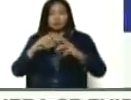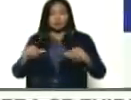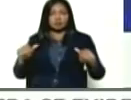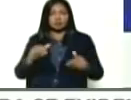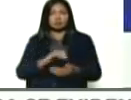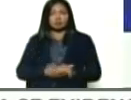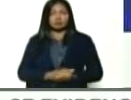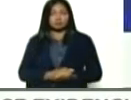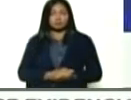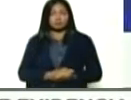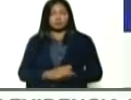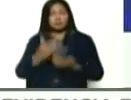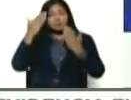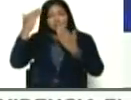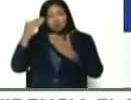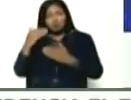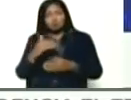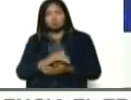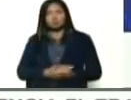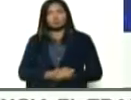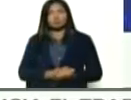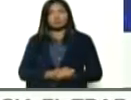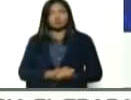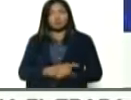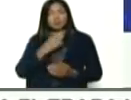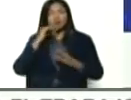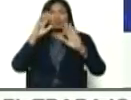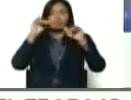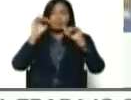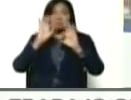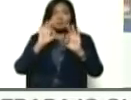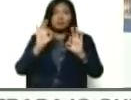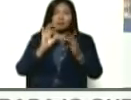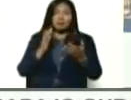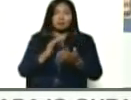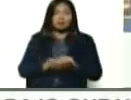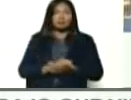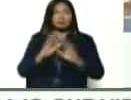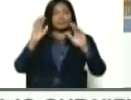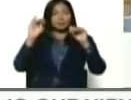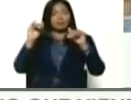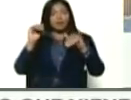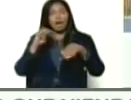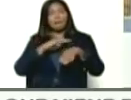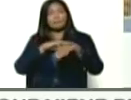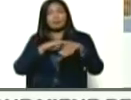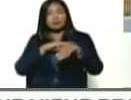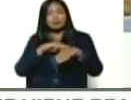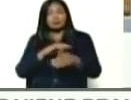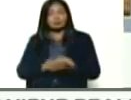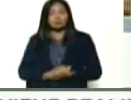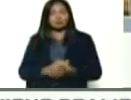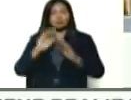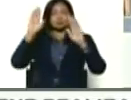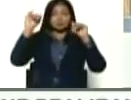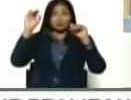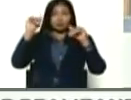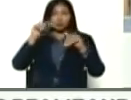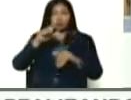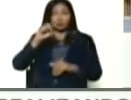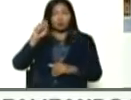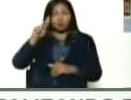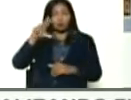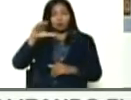mi saludo pues no me dejaron despedirme vale del ministro me quitaron al ministro saludo lorca